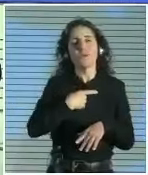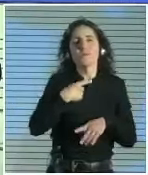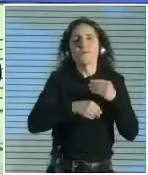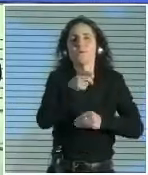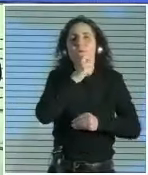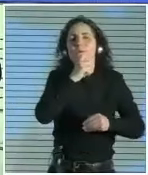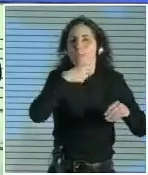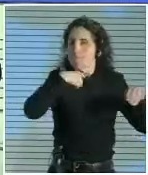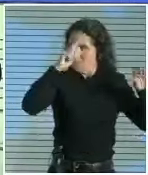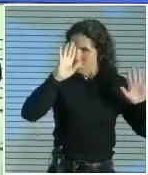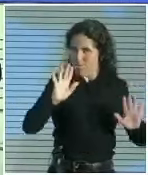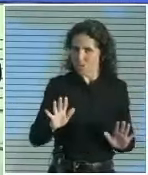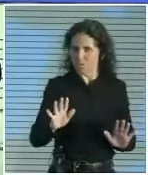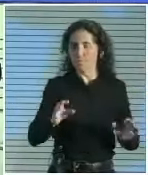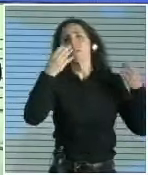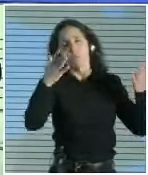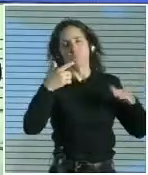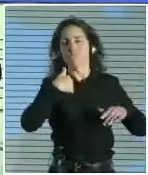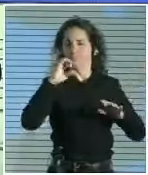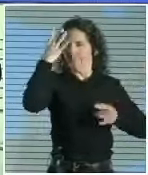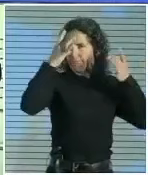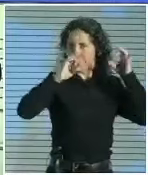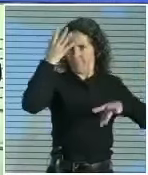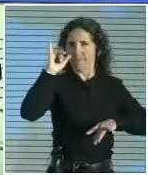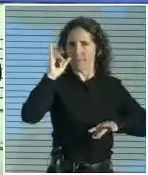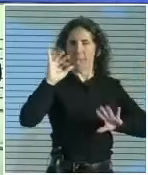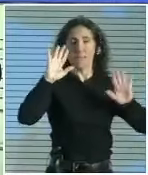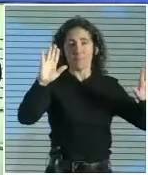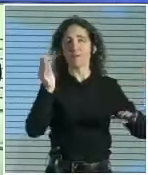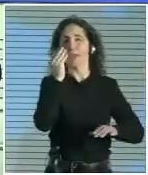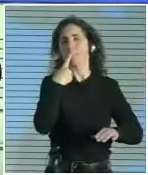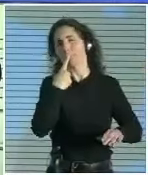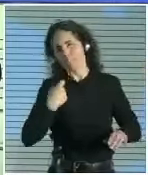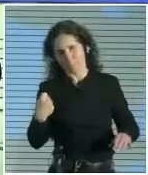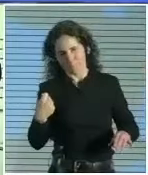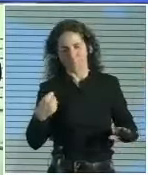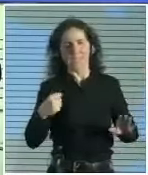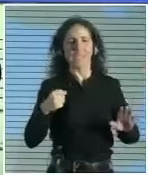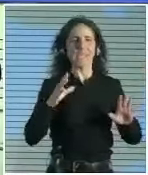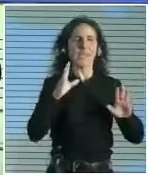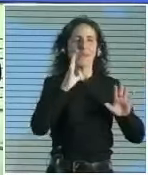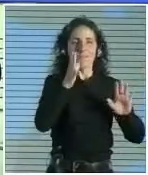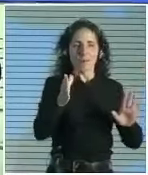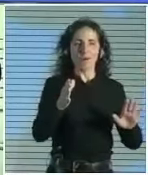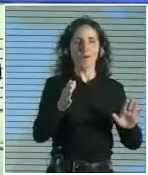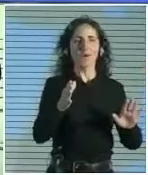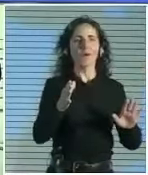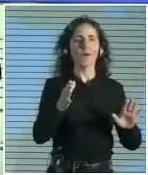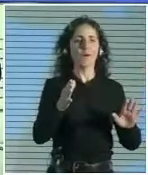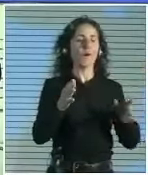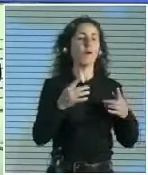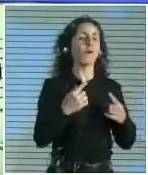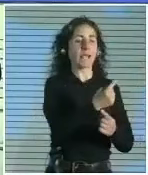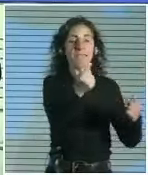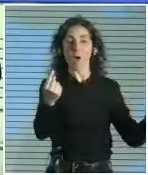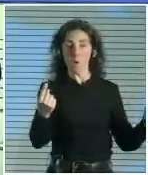hacerlo. Bueno, se me ocurren algunas cosas que prefiero no contar, porque a cada estímulo hay que darle una respuesta.